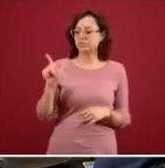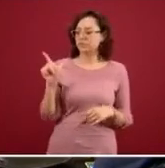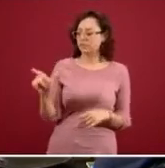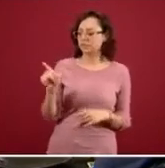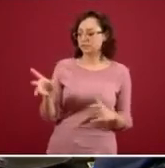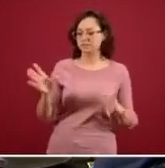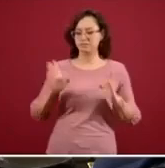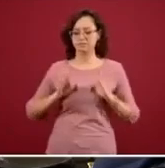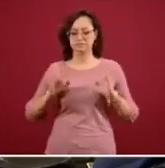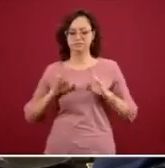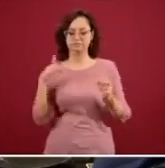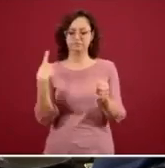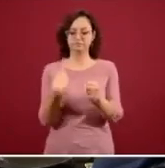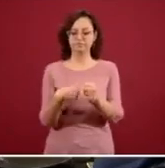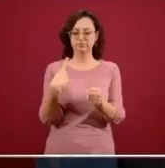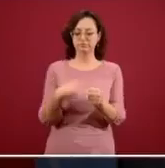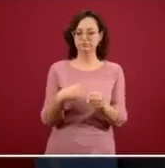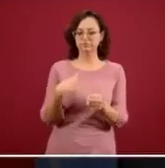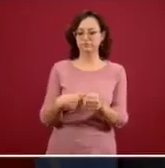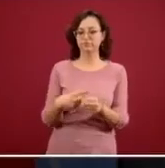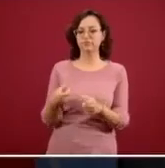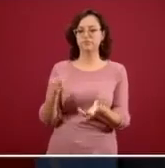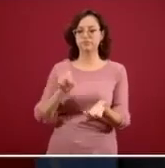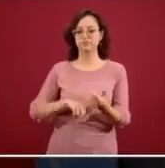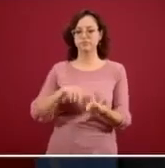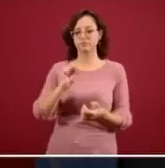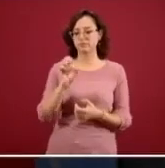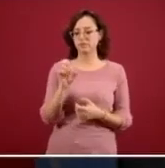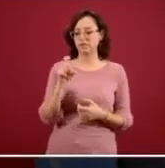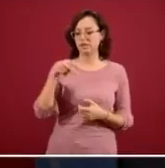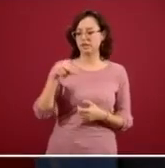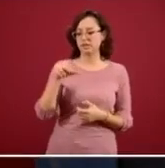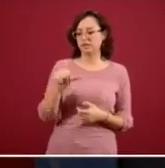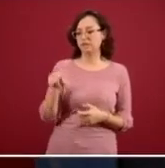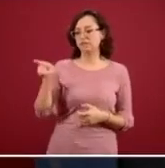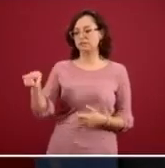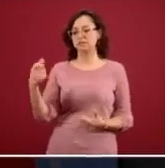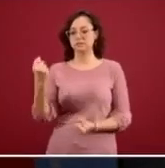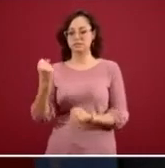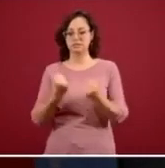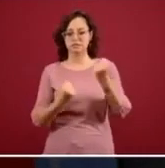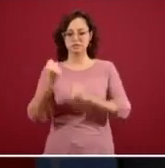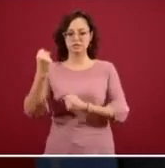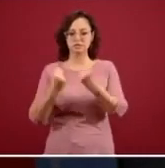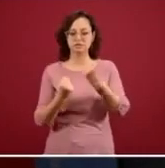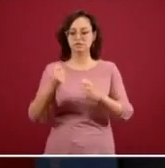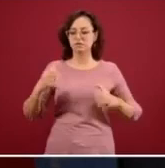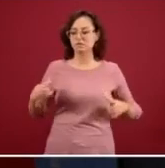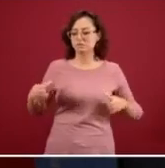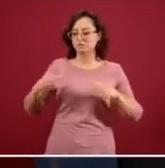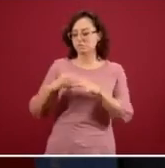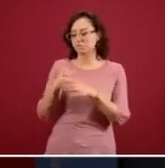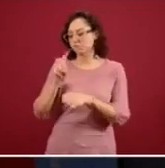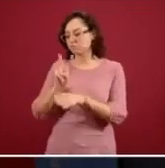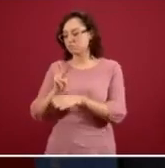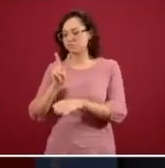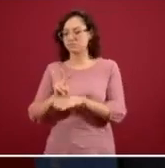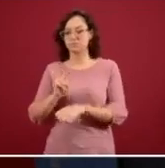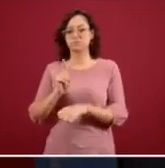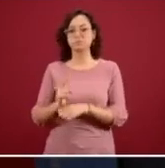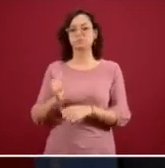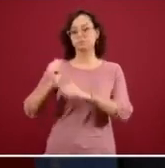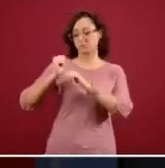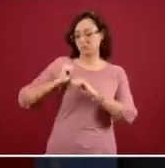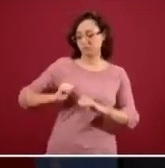militares infectados de la Sedena. Se habla de que hay pilotos, hay personal de inteligencia, comandantes e